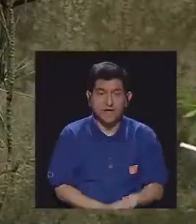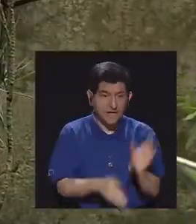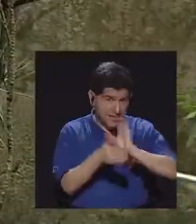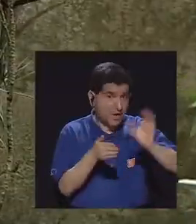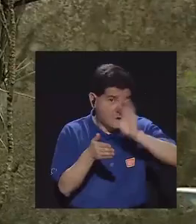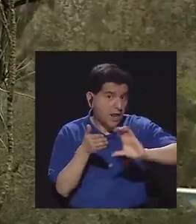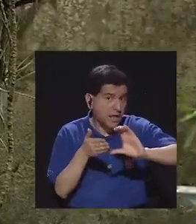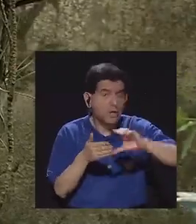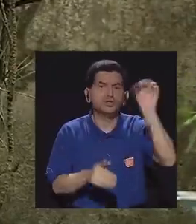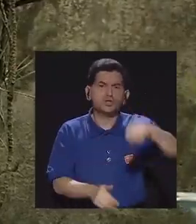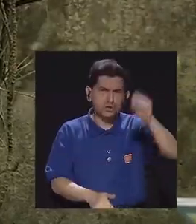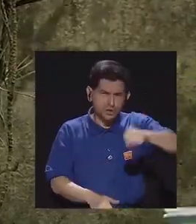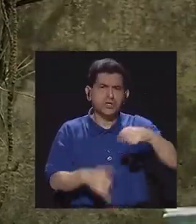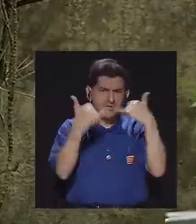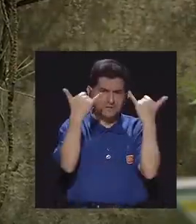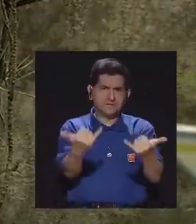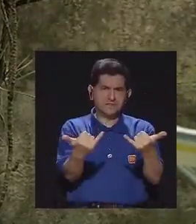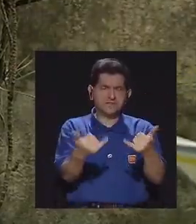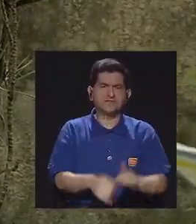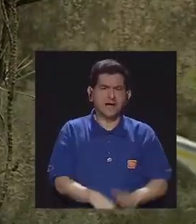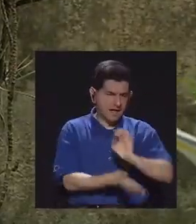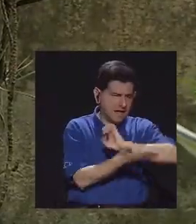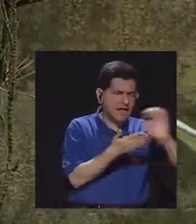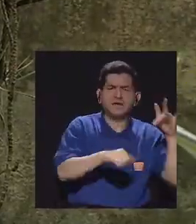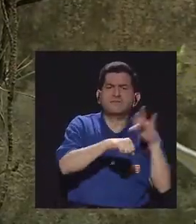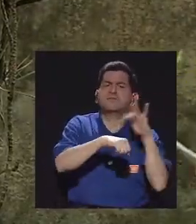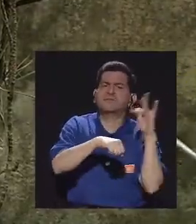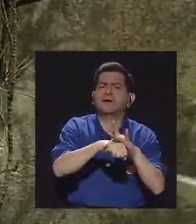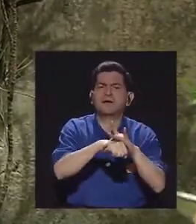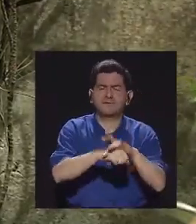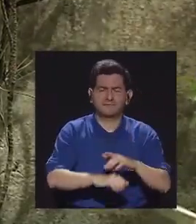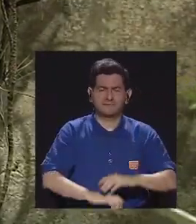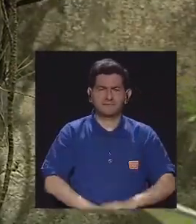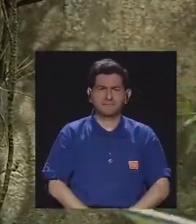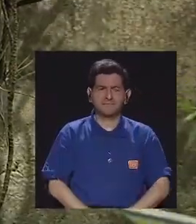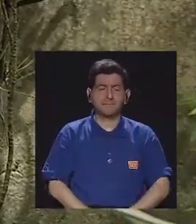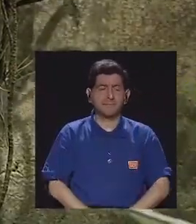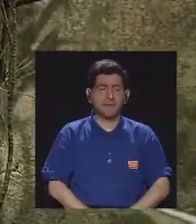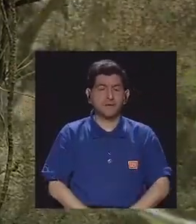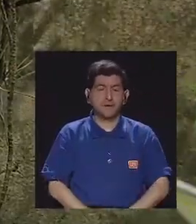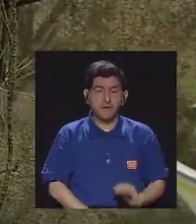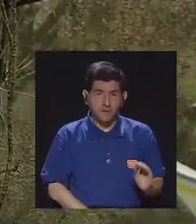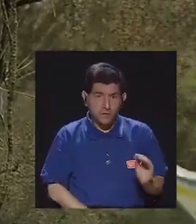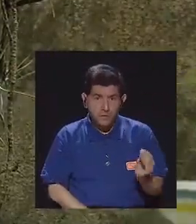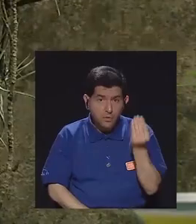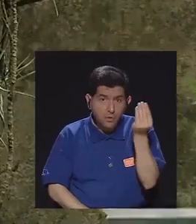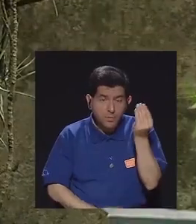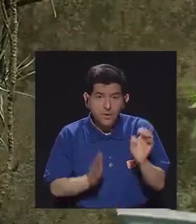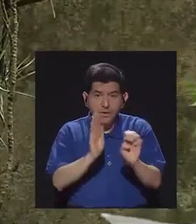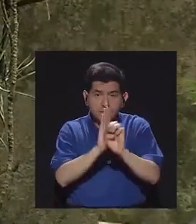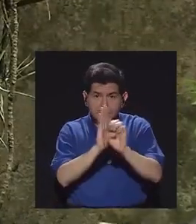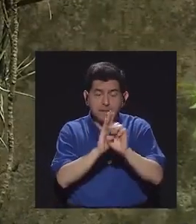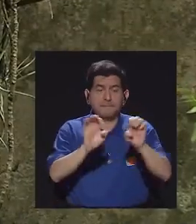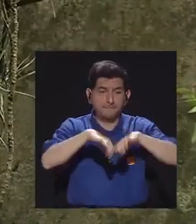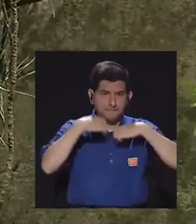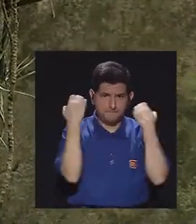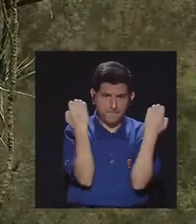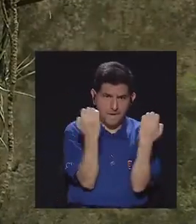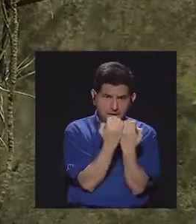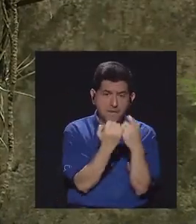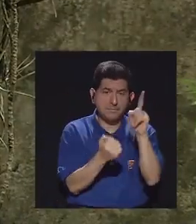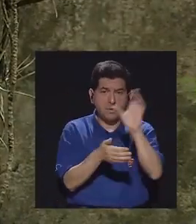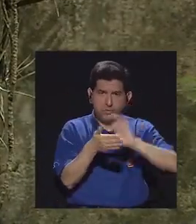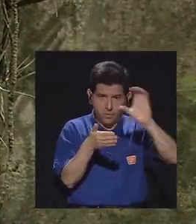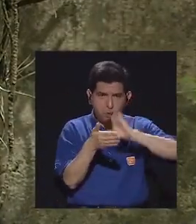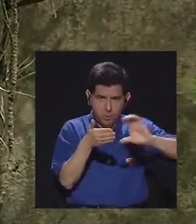de colegio? Sí, ya en lo que es prevención temprana. Bueno, con los chicos, por ejemplo, el equipo de un